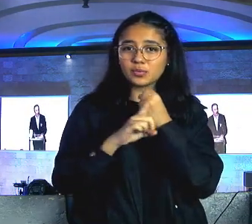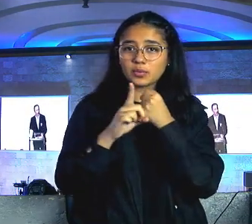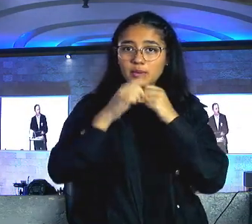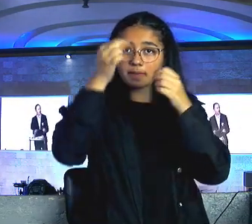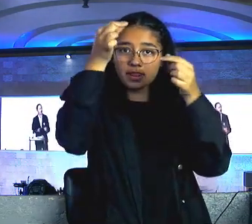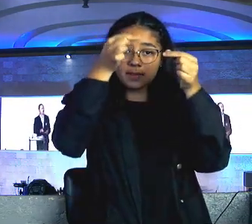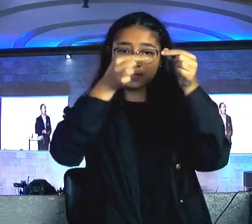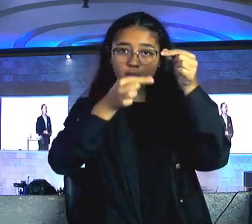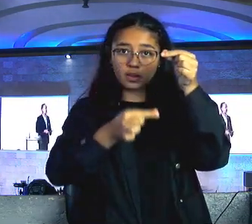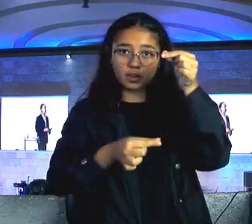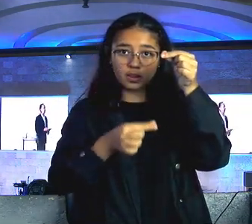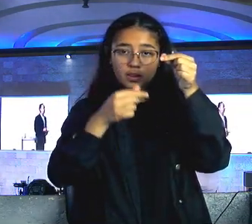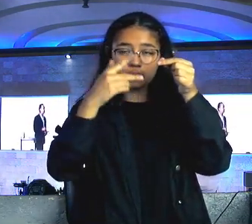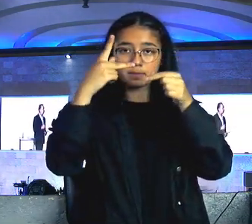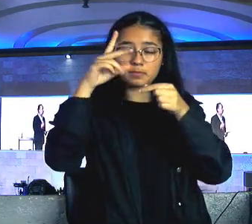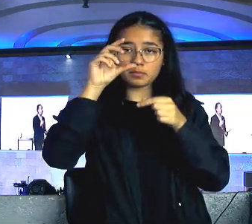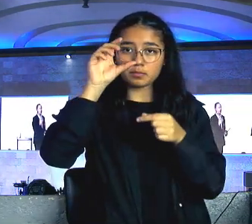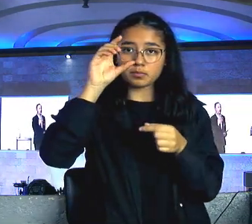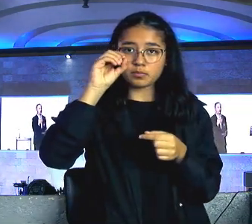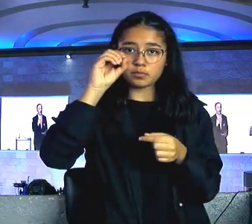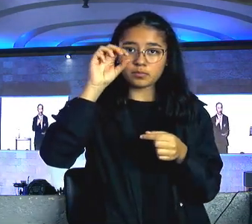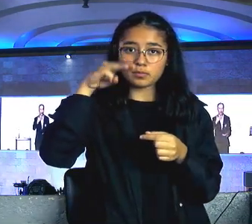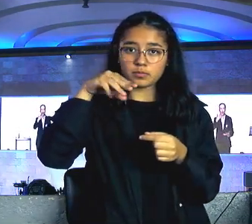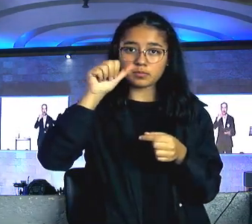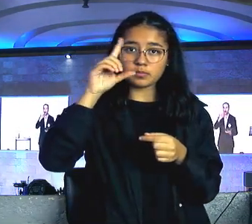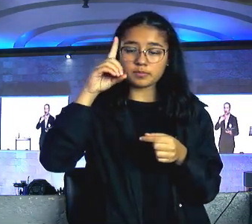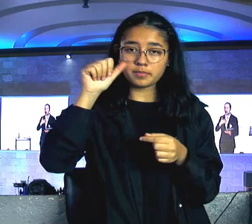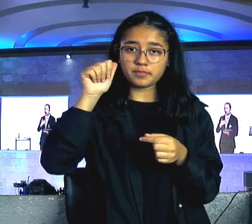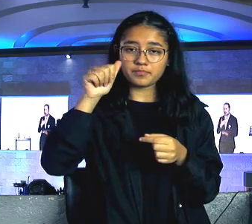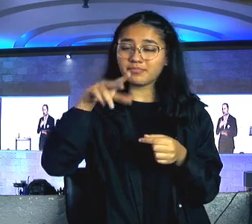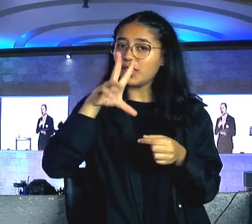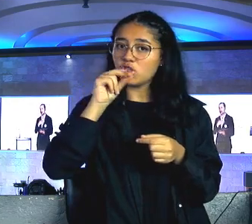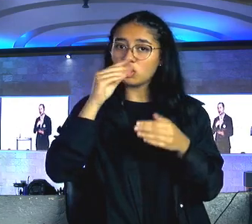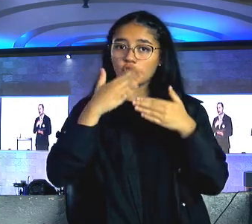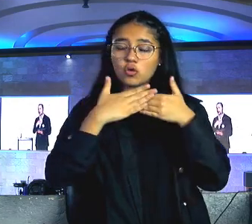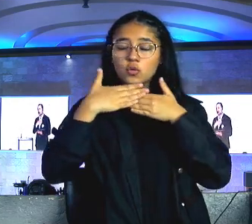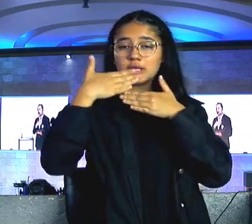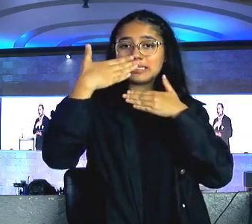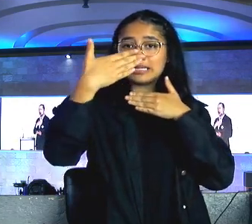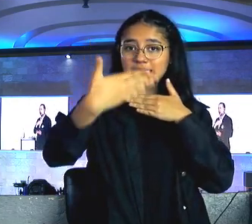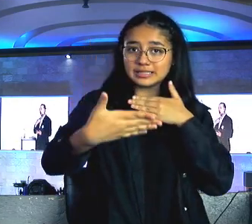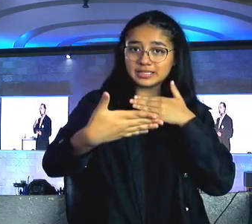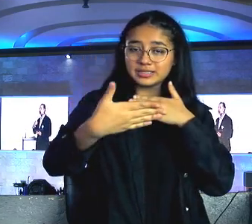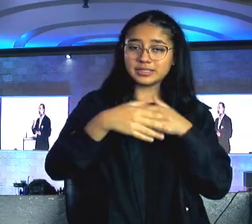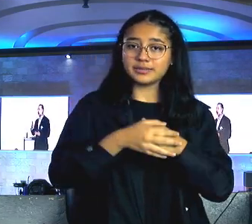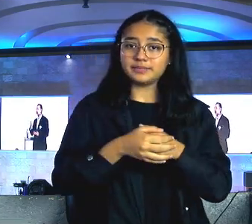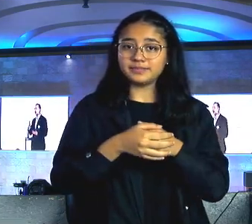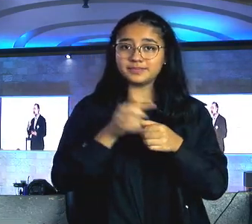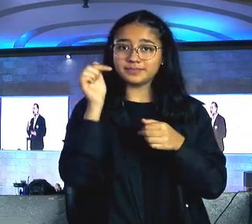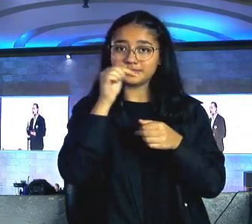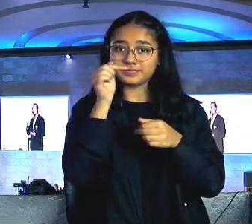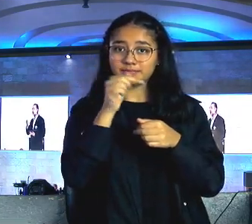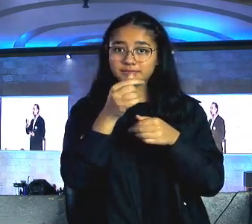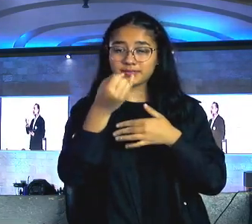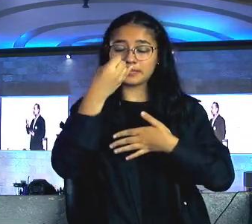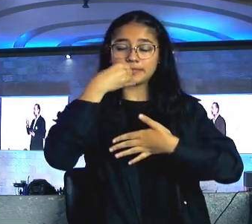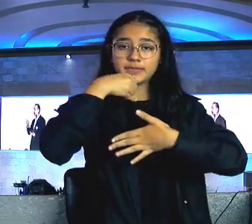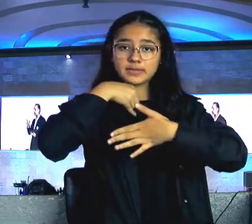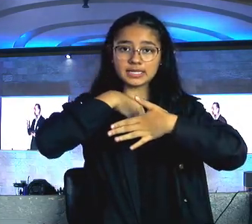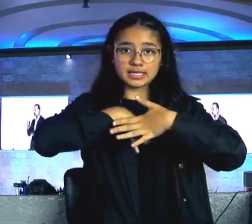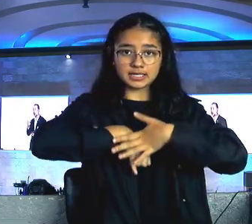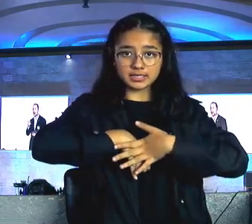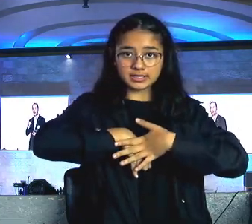plomada es que no es externa. La plomada es